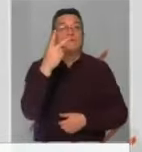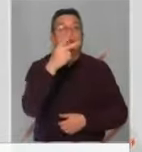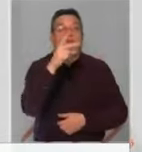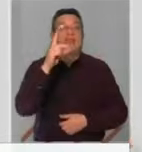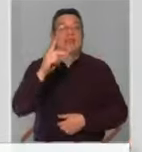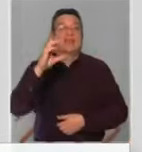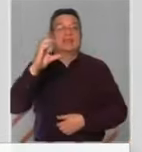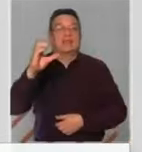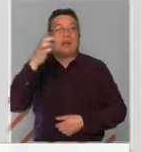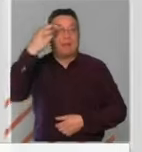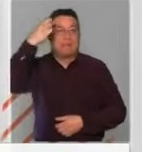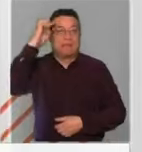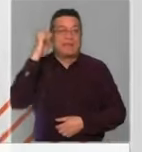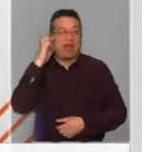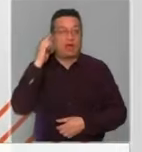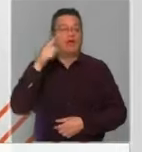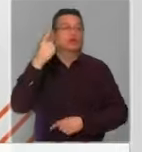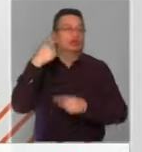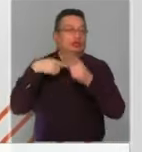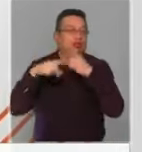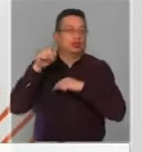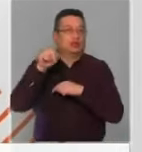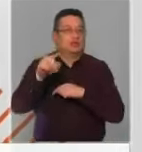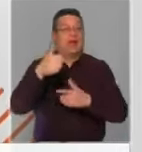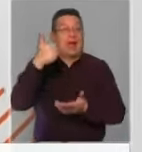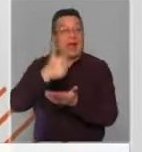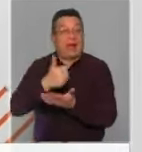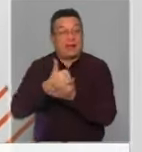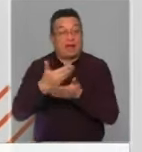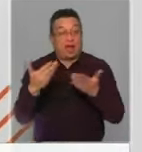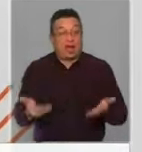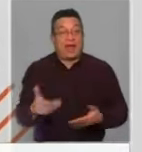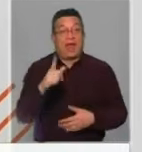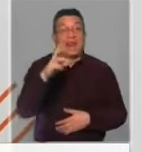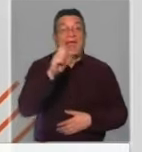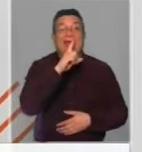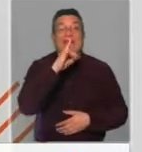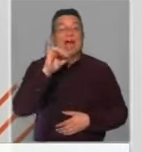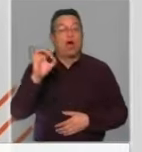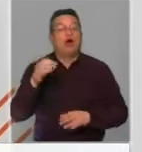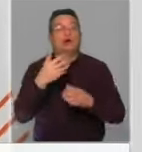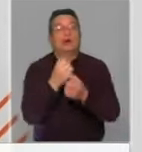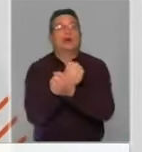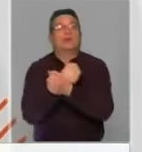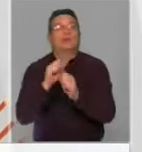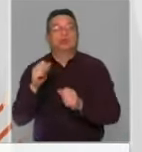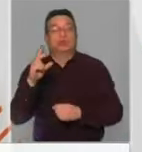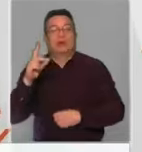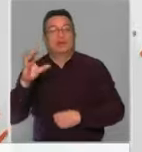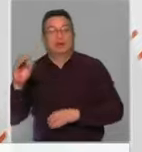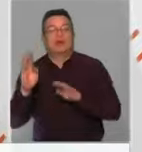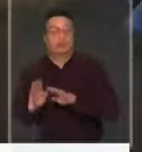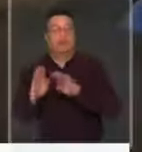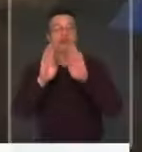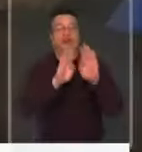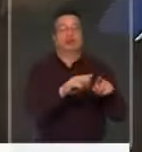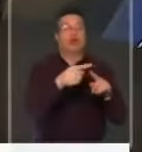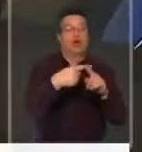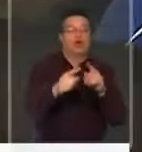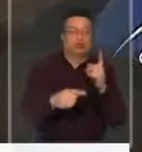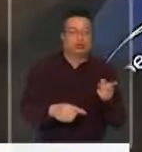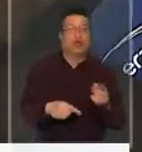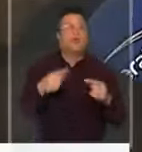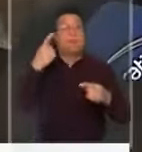Peñalolén, uno de sus bastiones históricos. La actual alcaldesa Carolina Leitao renunció a la Falange y apoyó al independiente José Ruiz. Pero hoy